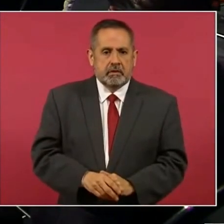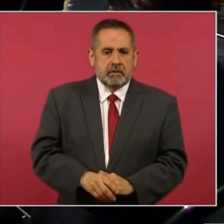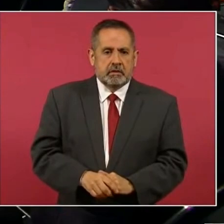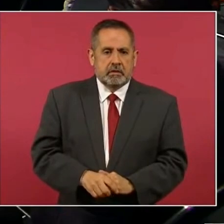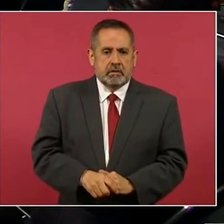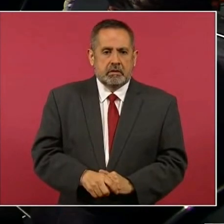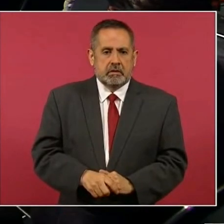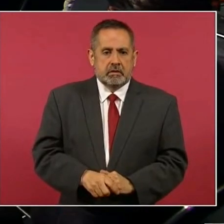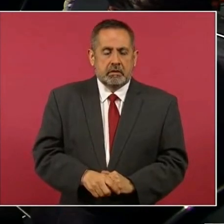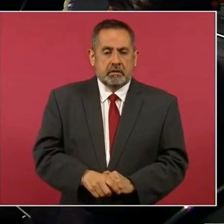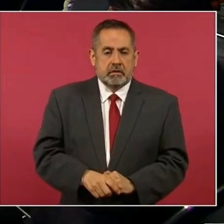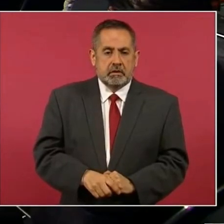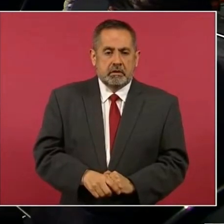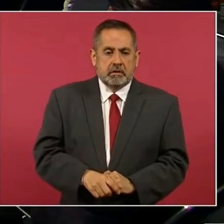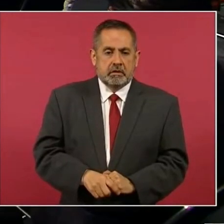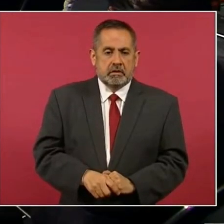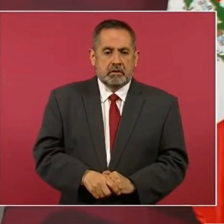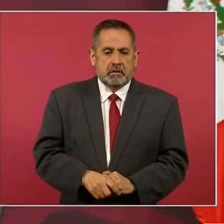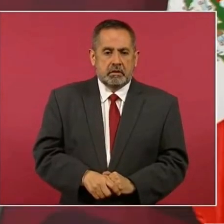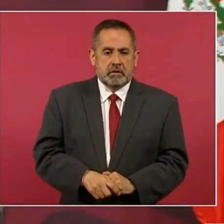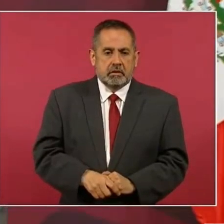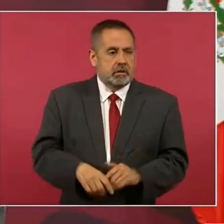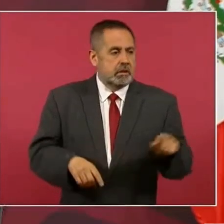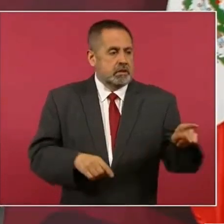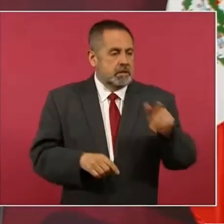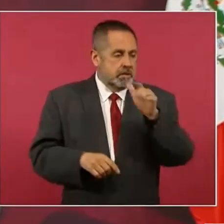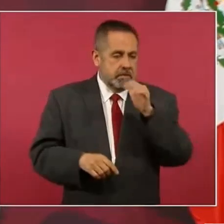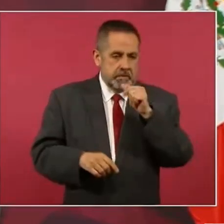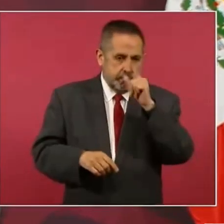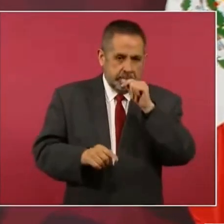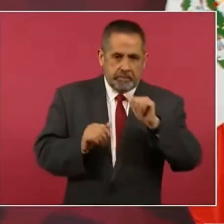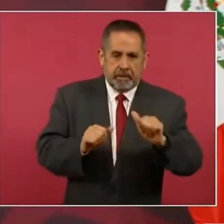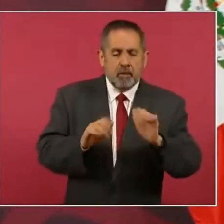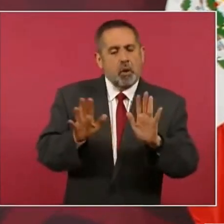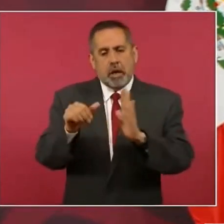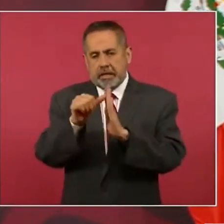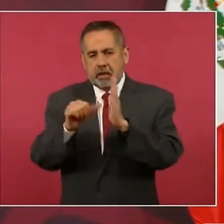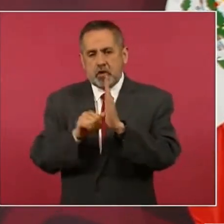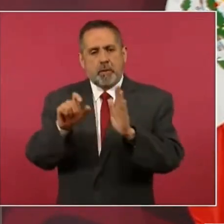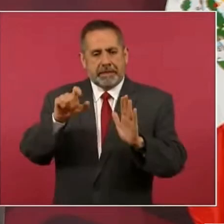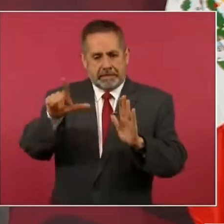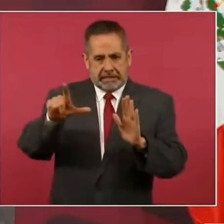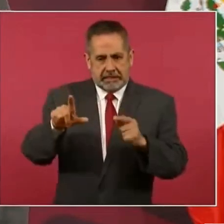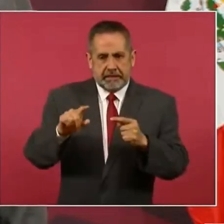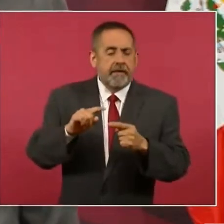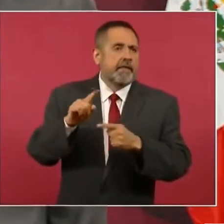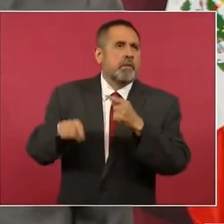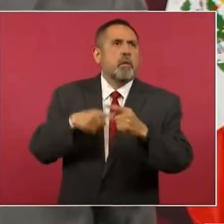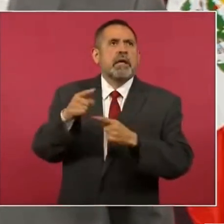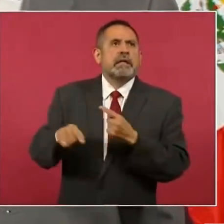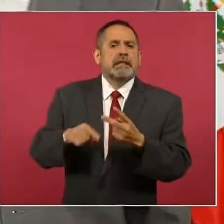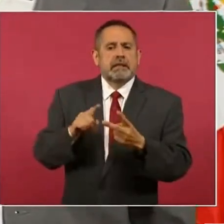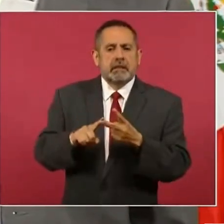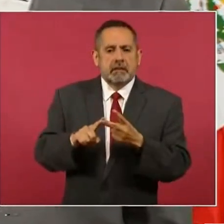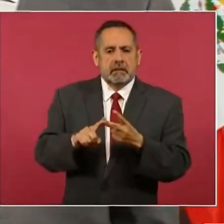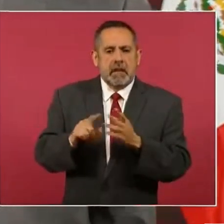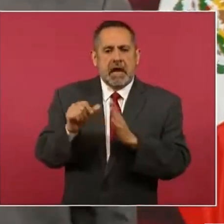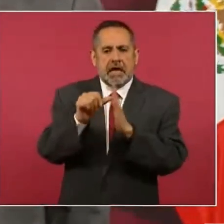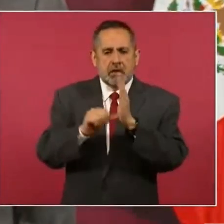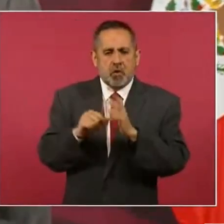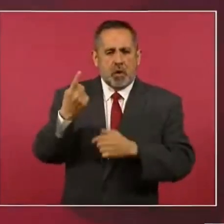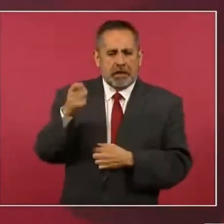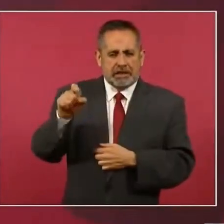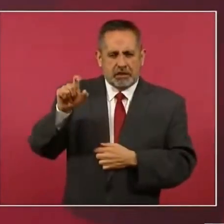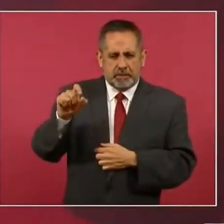Nada más que no pudieron. Bueno, ahí está el 27 y luego el